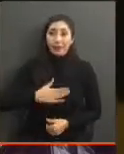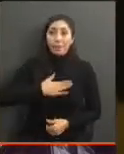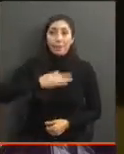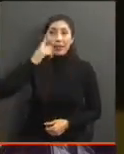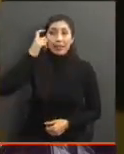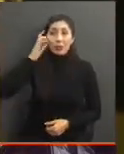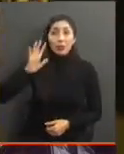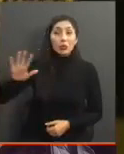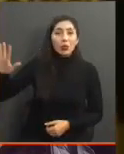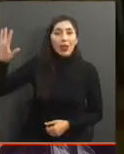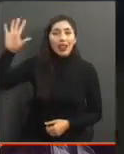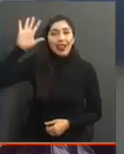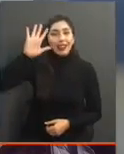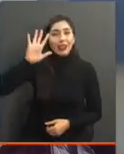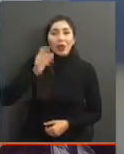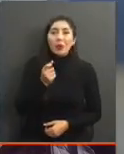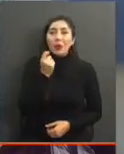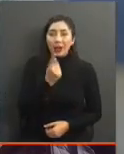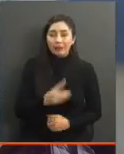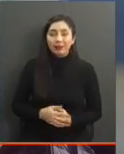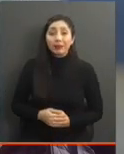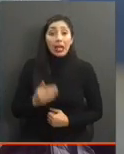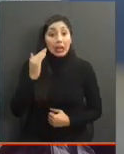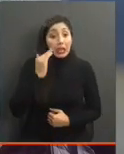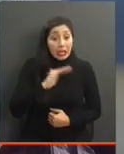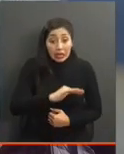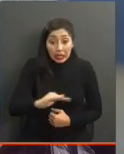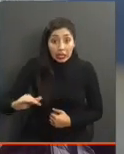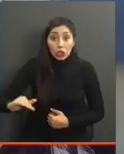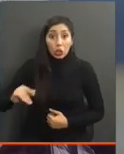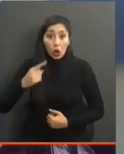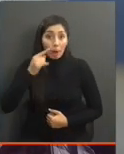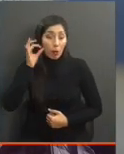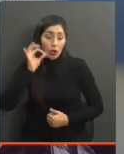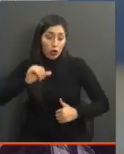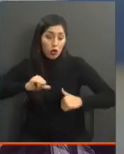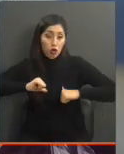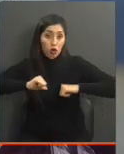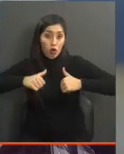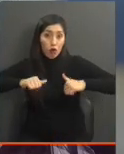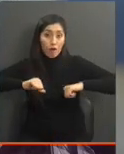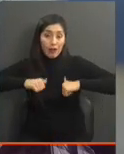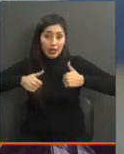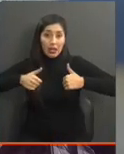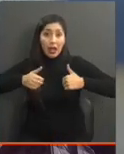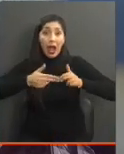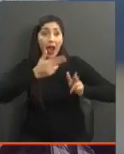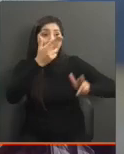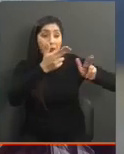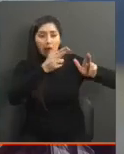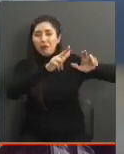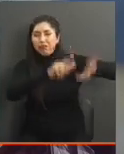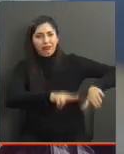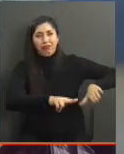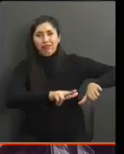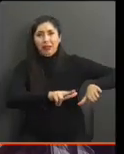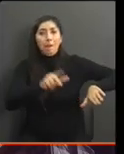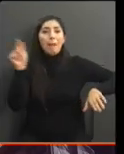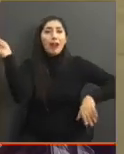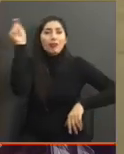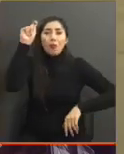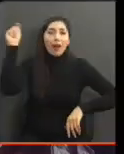de mi sueño, es que los niños, niñas y jóvenes bajen las armas y levanten los pañuelos.